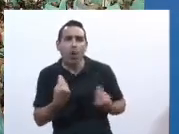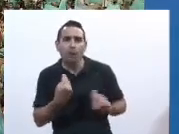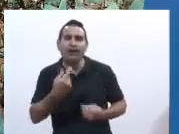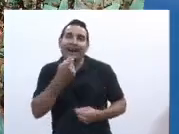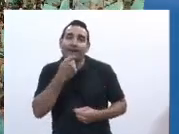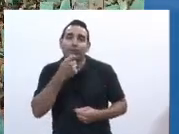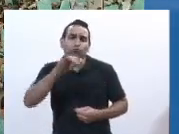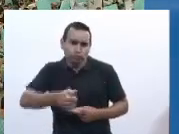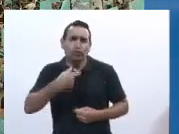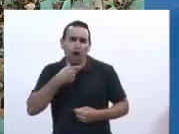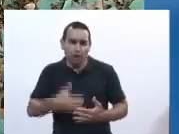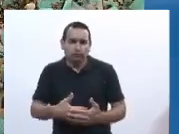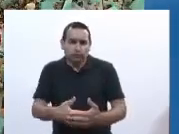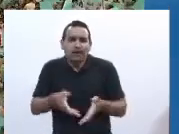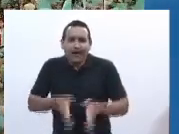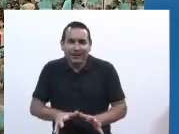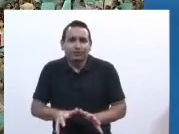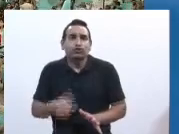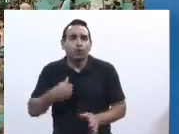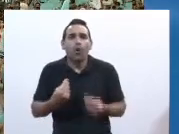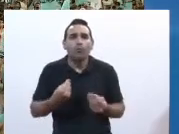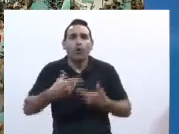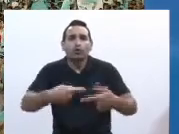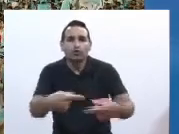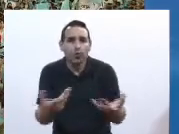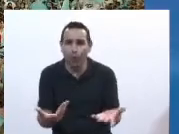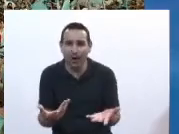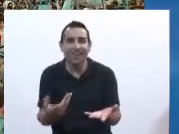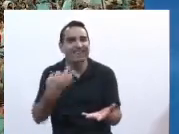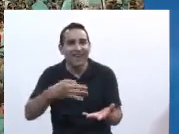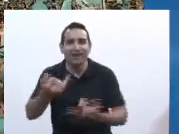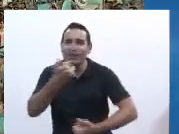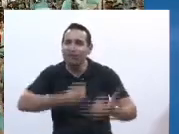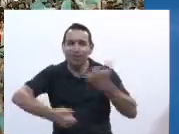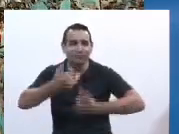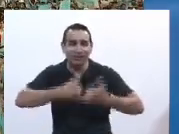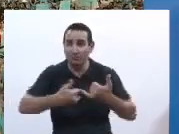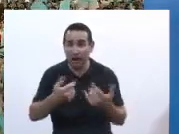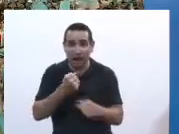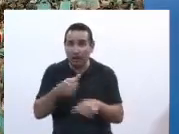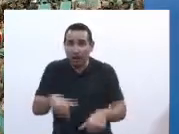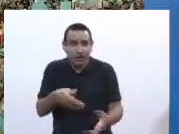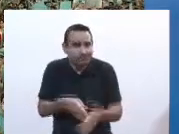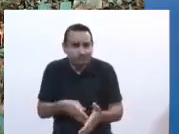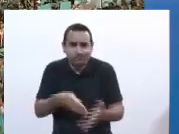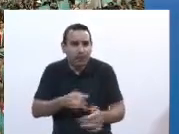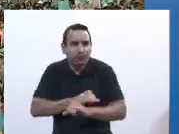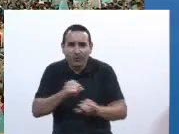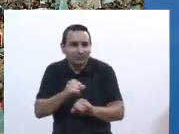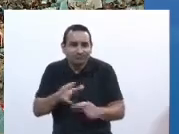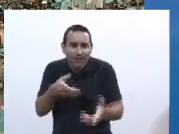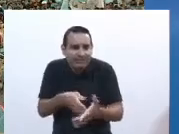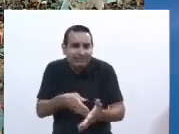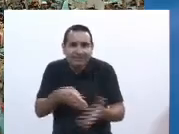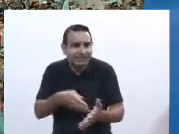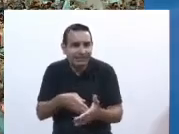bebé. ¿Cómo salir adelante con información que no la tienen ahora? Entonces, ¿qué es